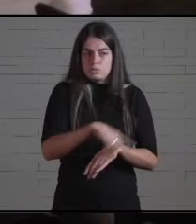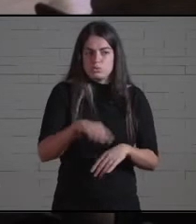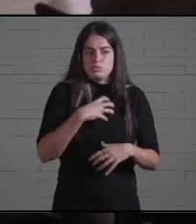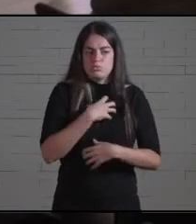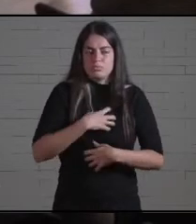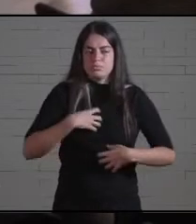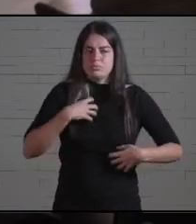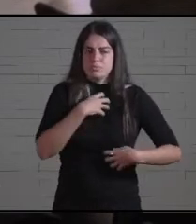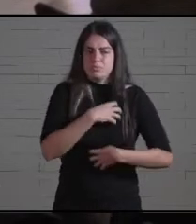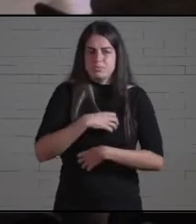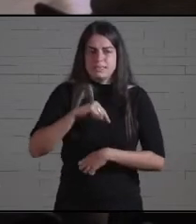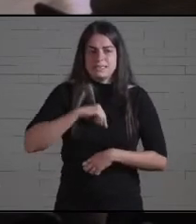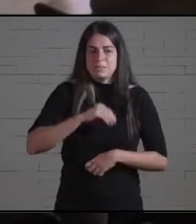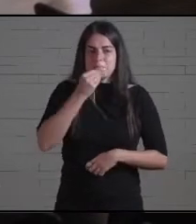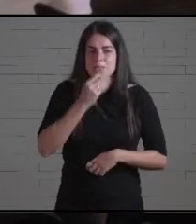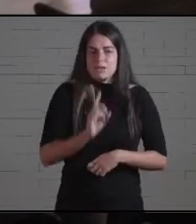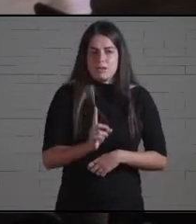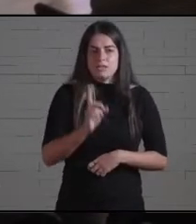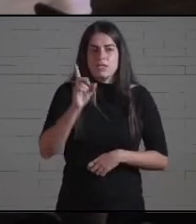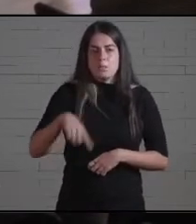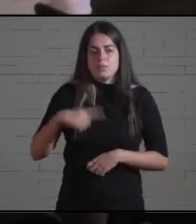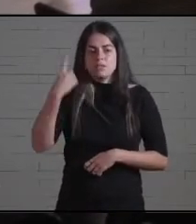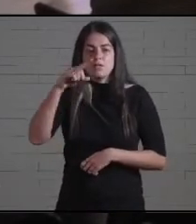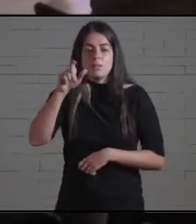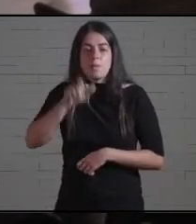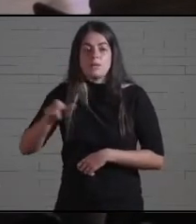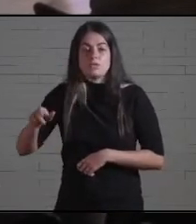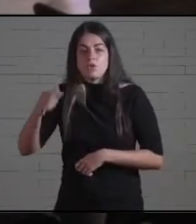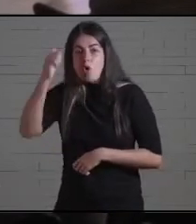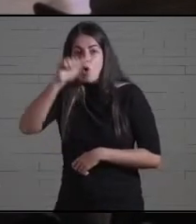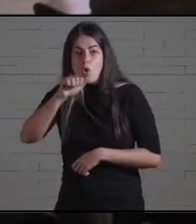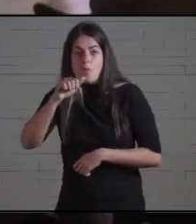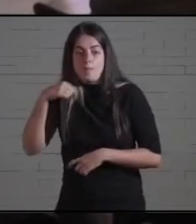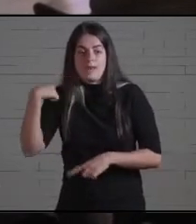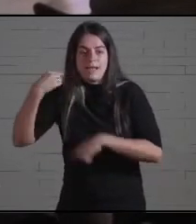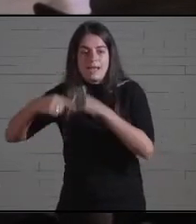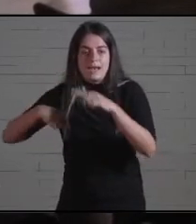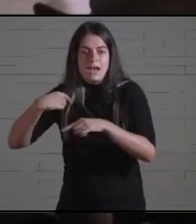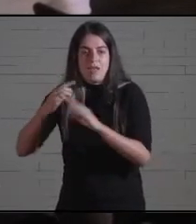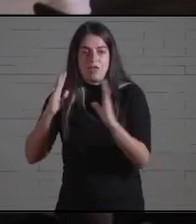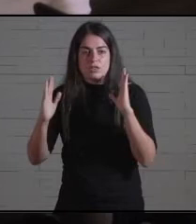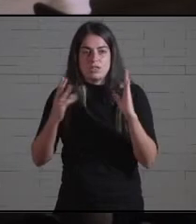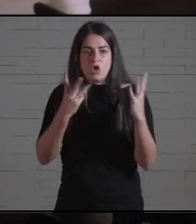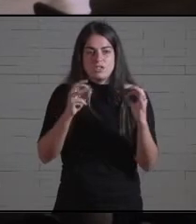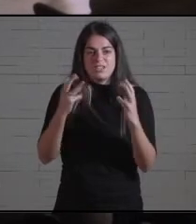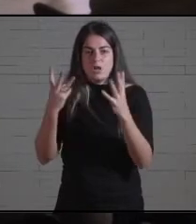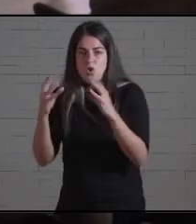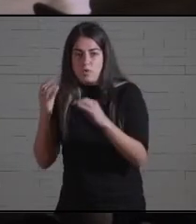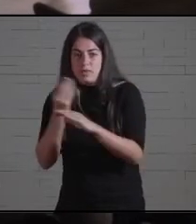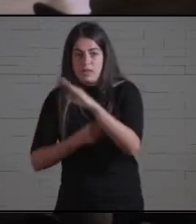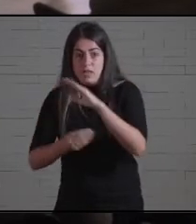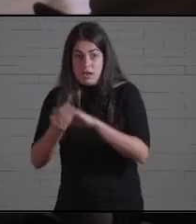malestar y también sabemos que los hombres y las generaciones millennials, las más jóvenes